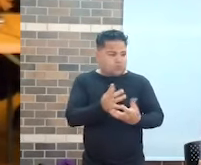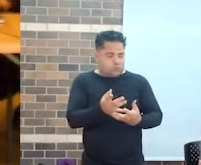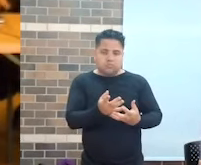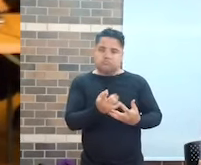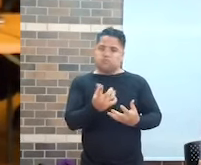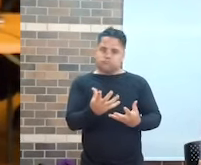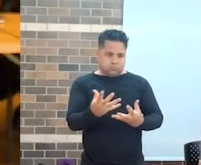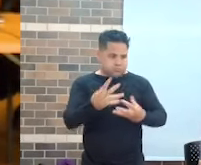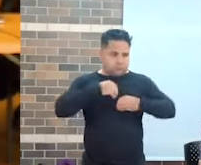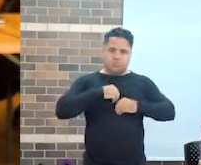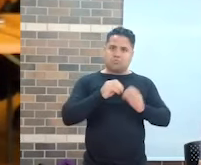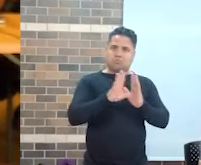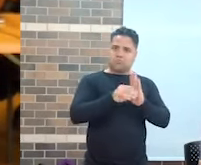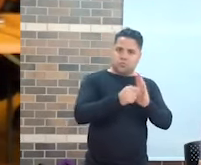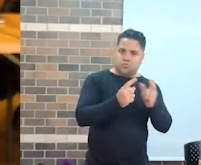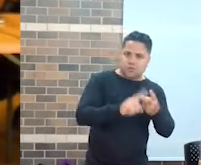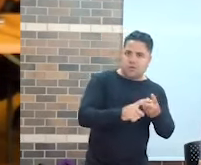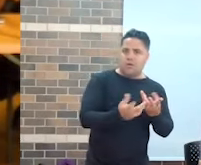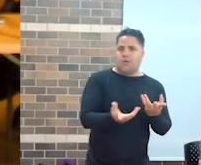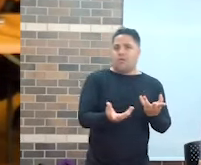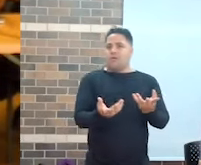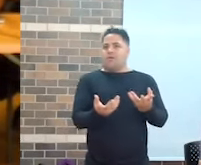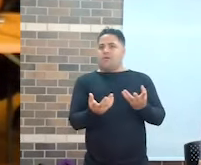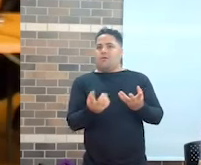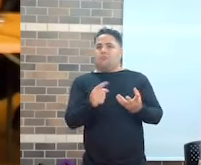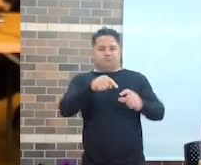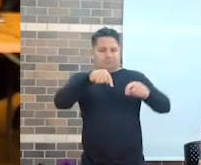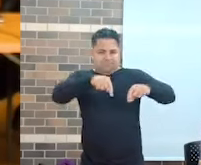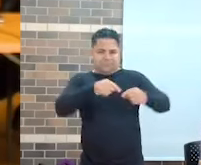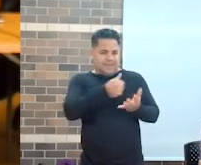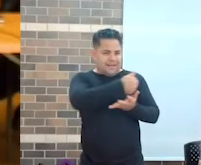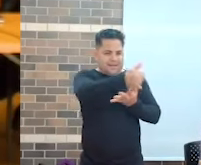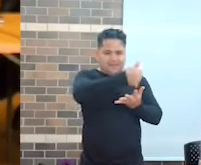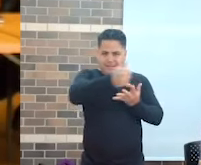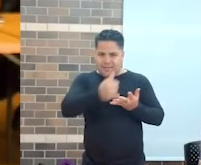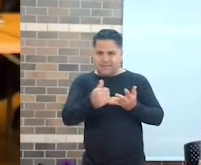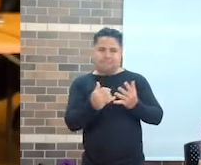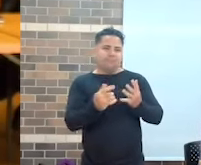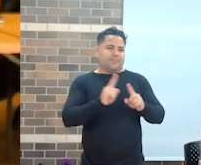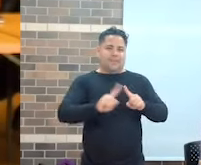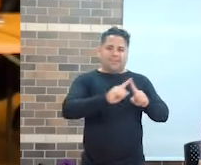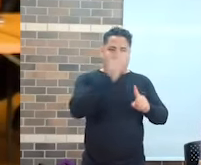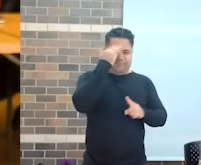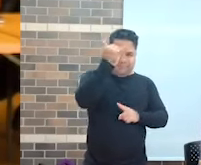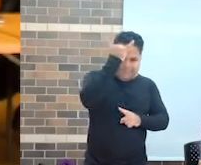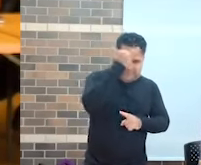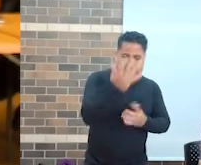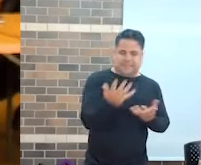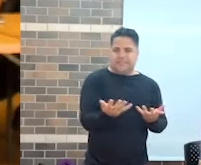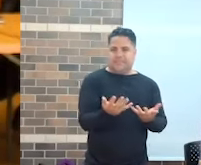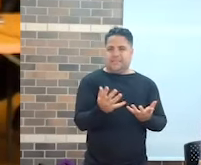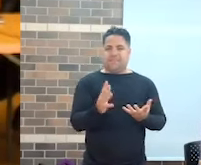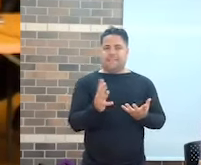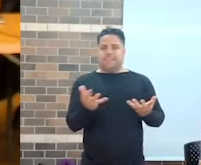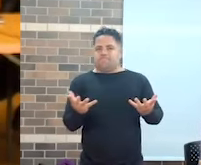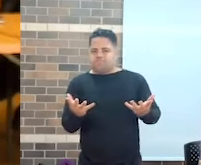ciencias sociales, pueden nutrir mucho estas líneas académicas, em,